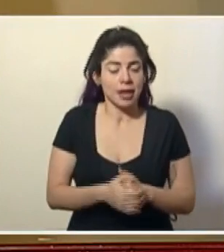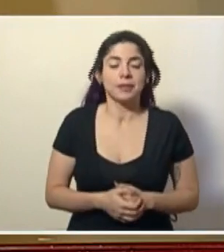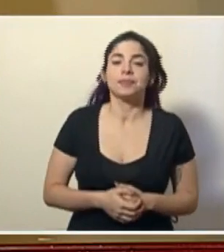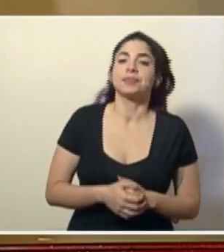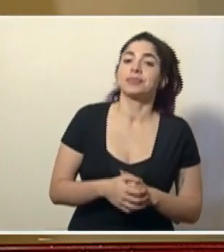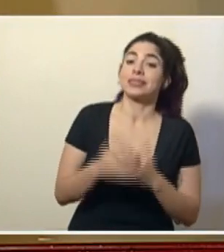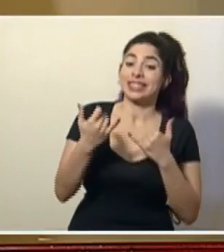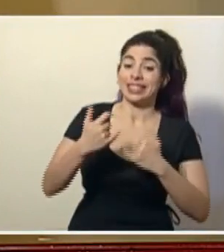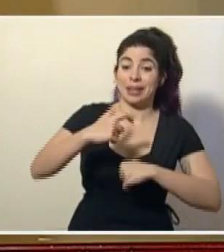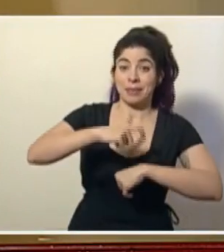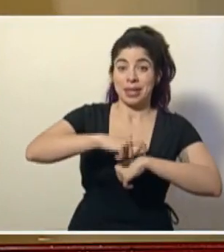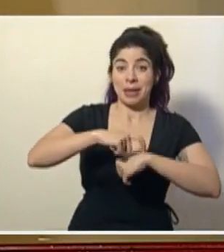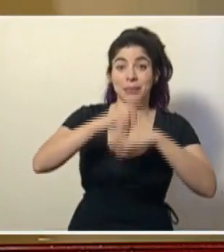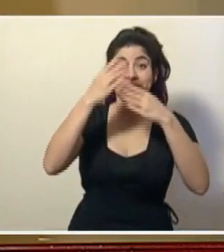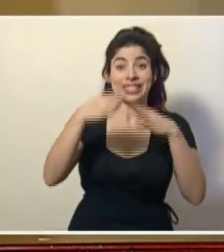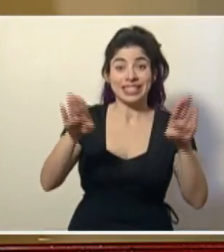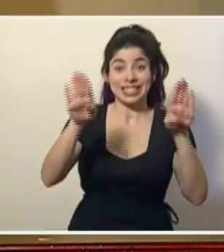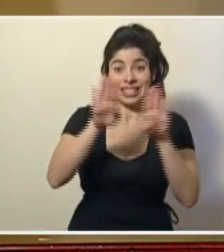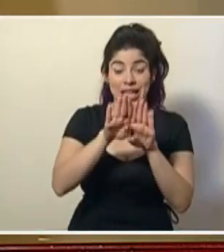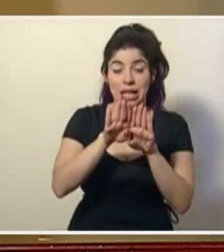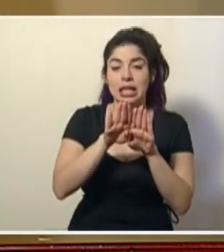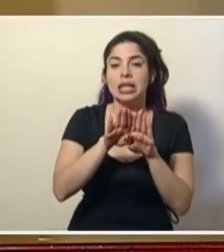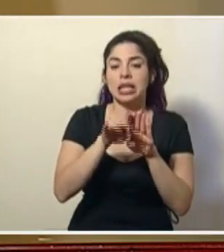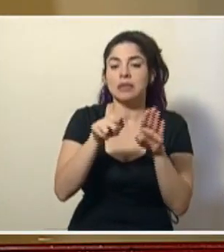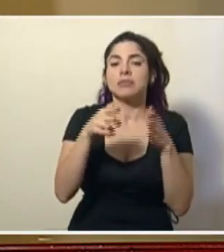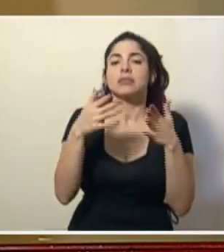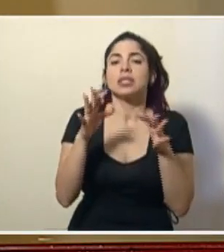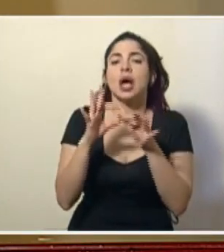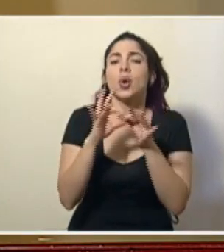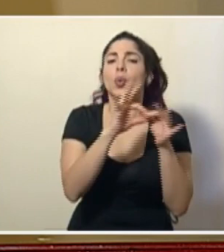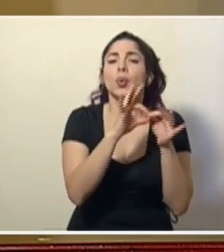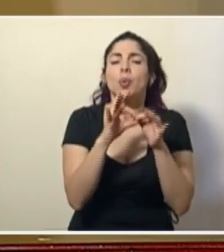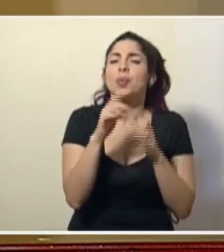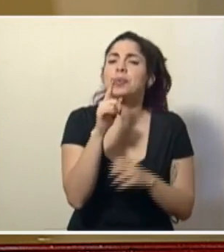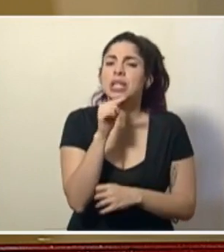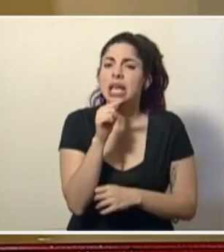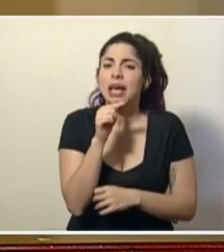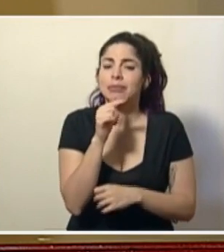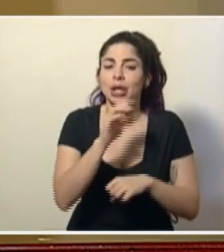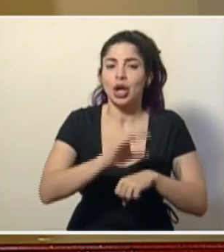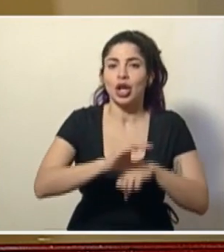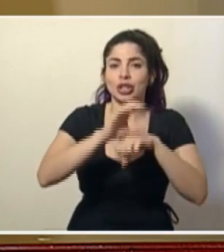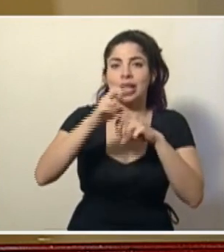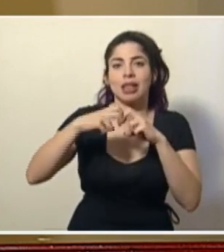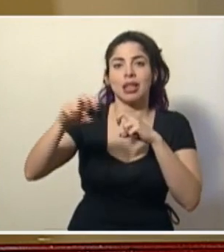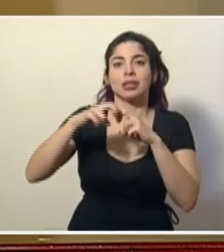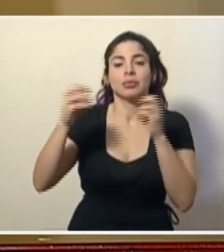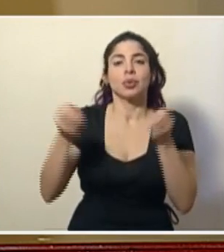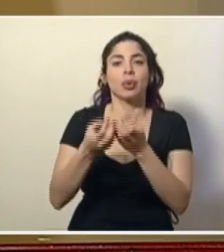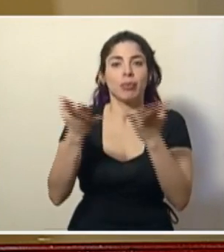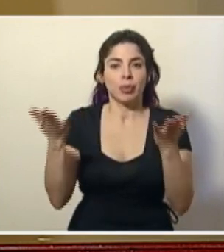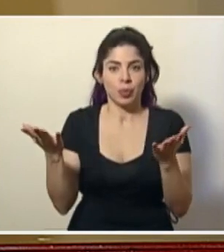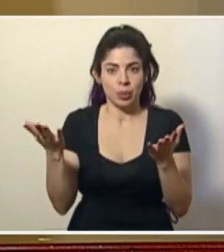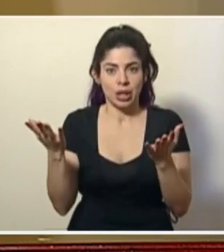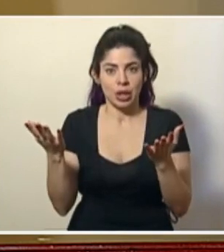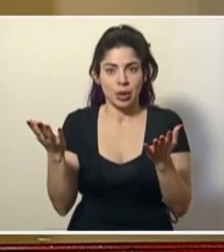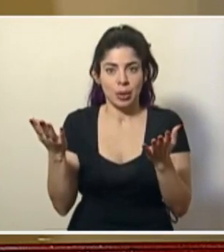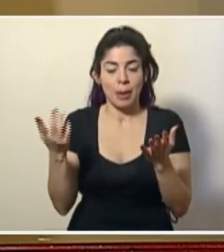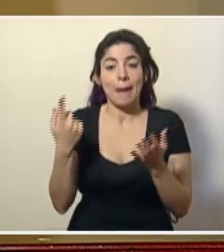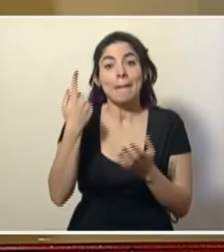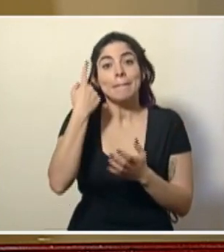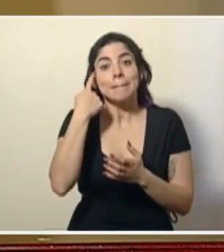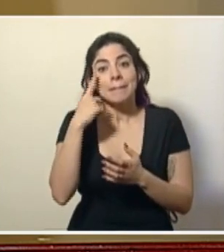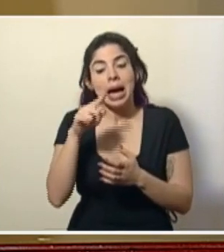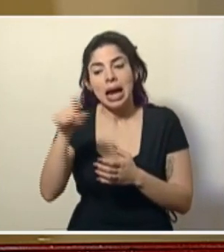este periodo de cierre, se coordinó con el Consejo de Transporte Público para